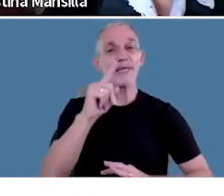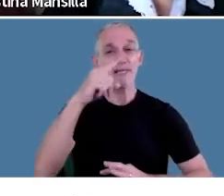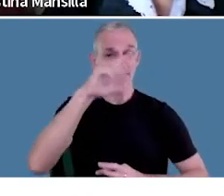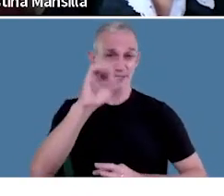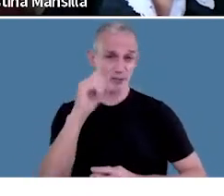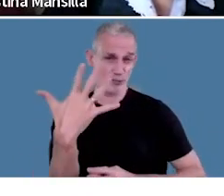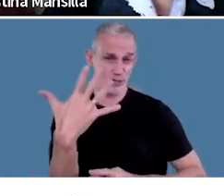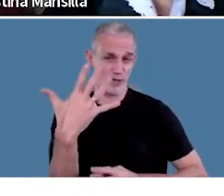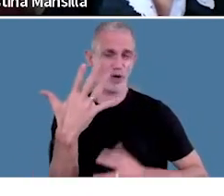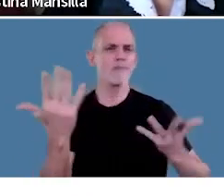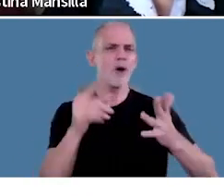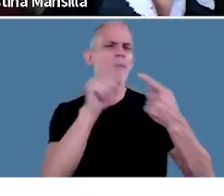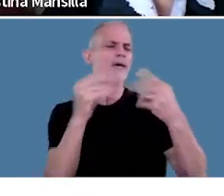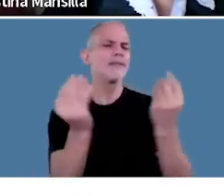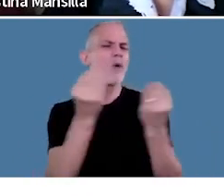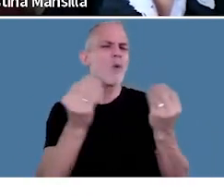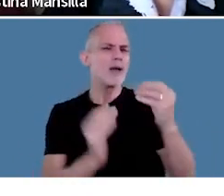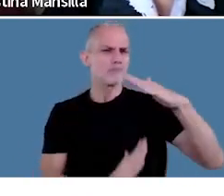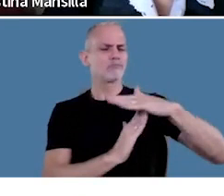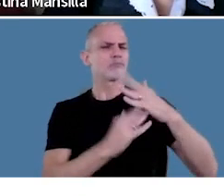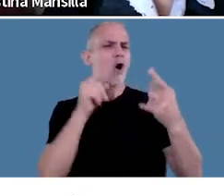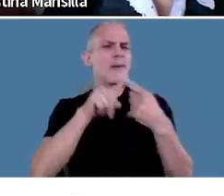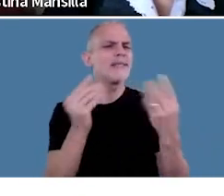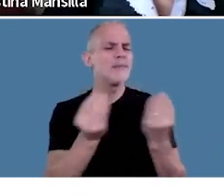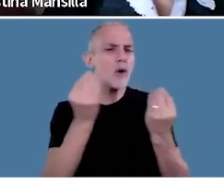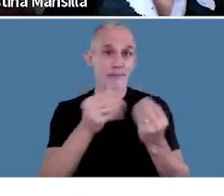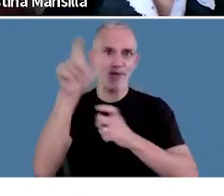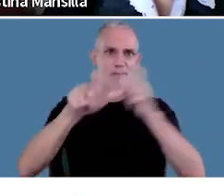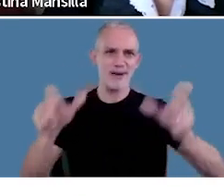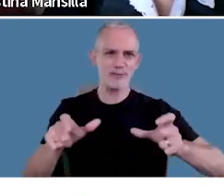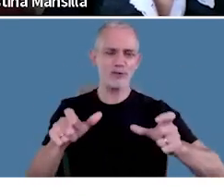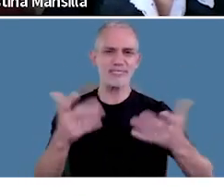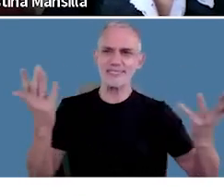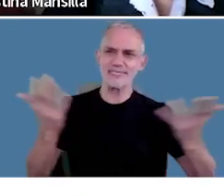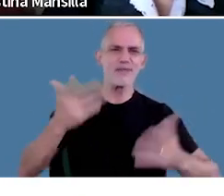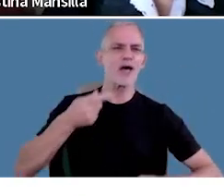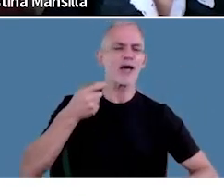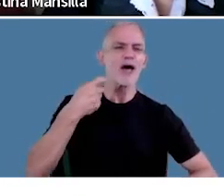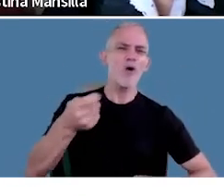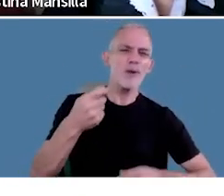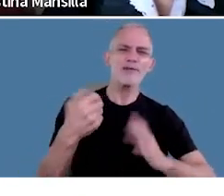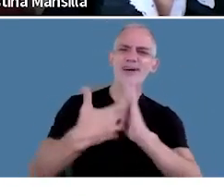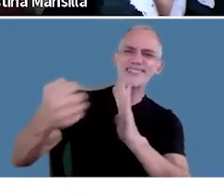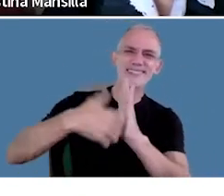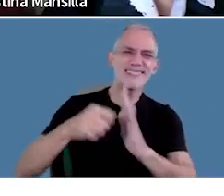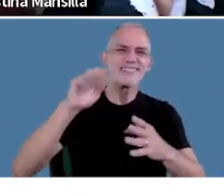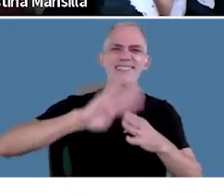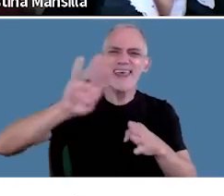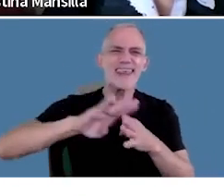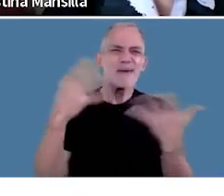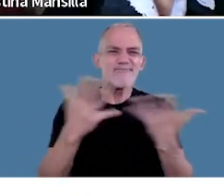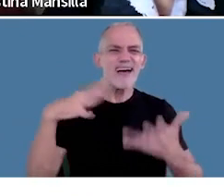27.705 y cuyo objetivo principal es que las personas que no tengan la totalidad de